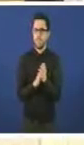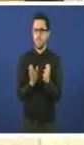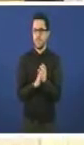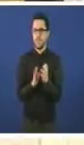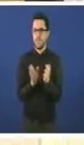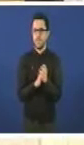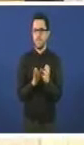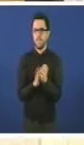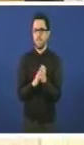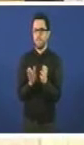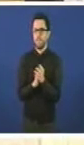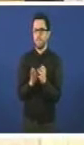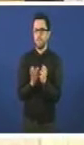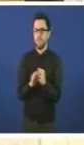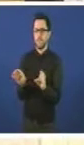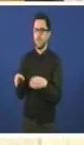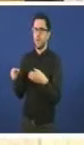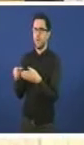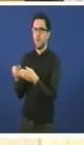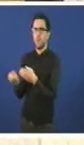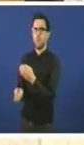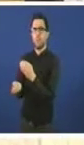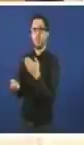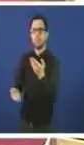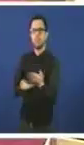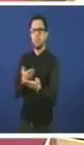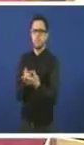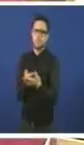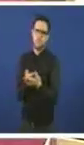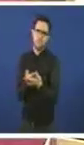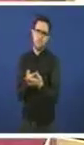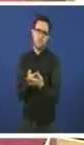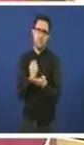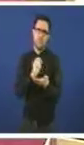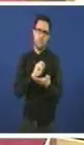con los grupo parlamentario y toda emoción tenga palabra 2000 que lo que irá domingo